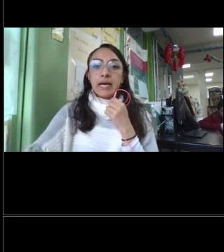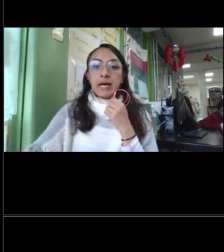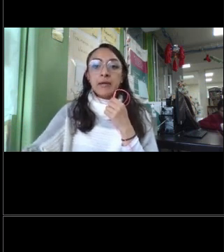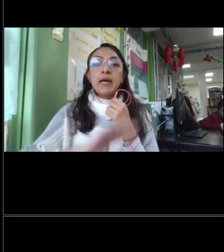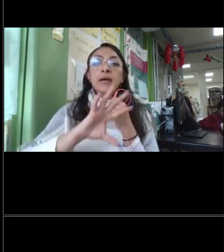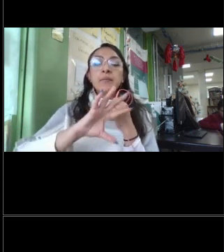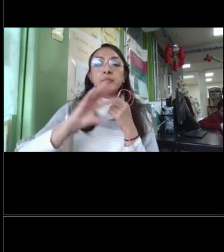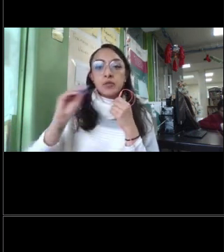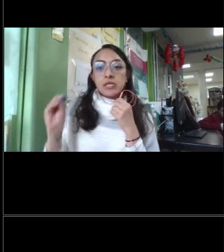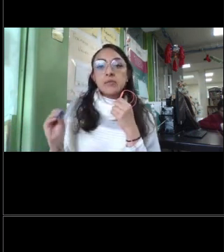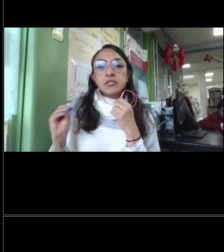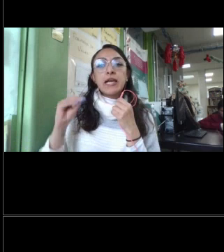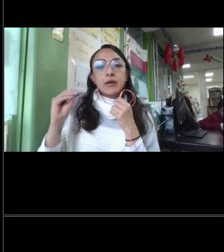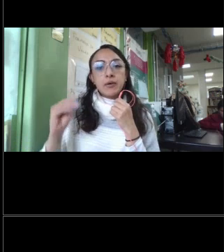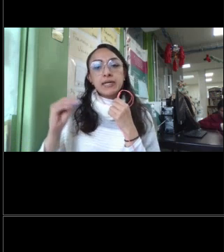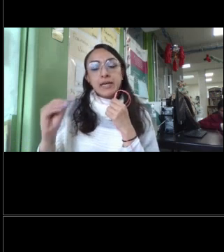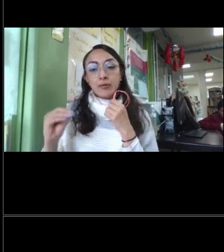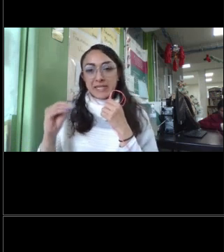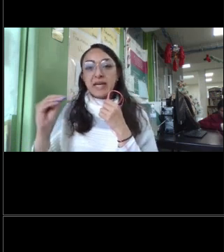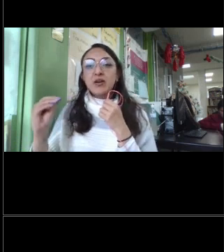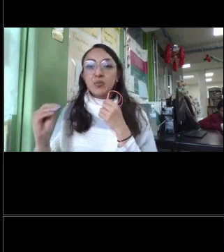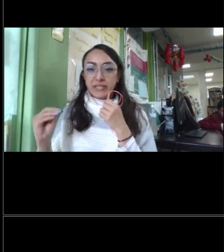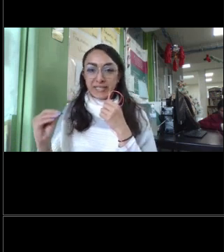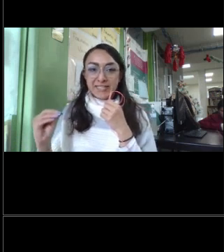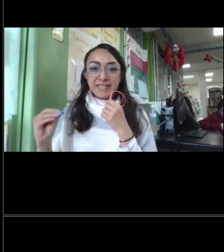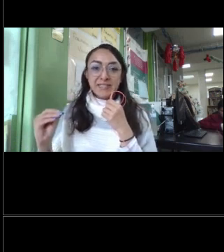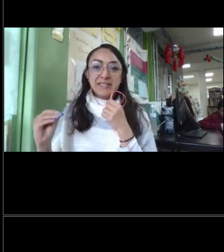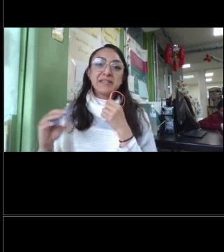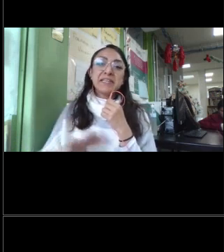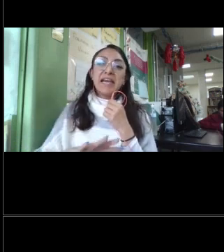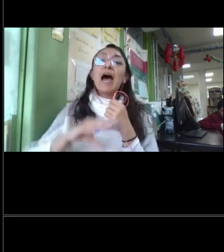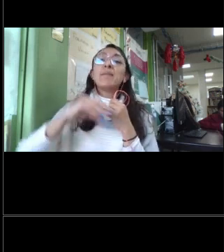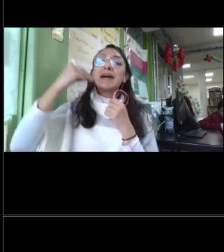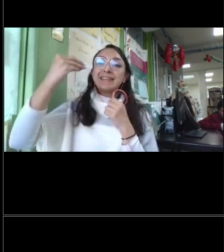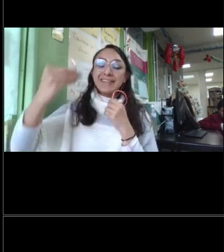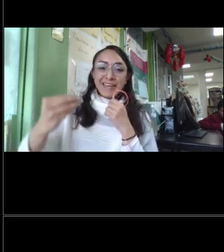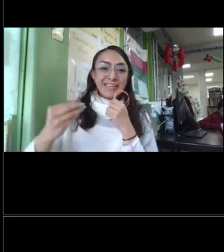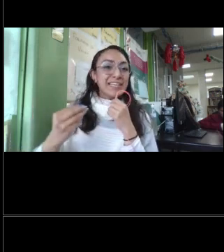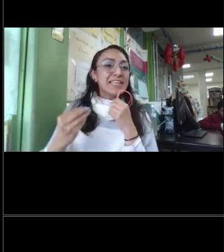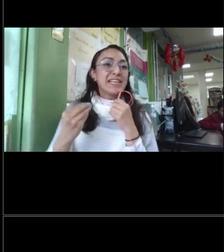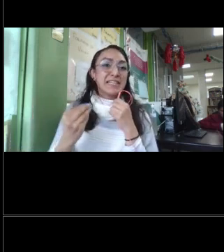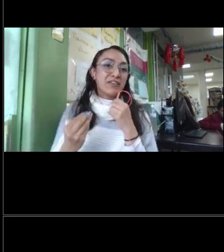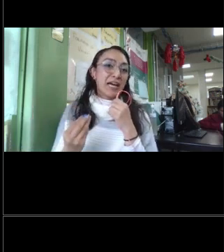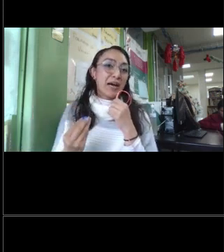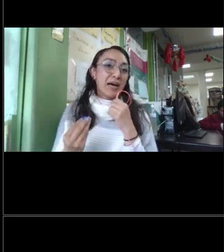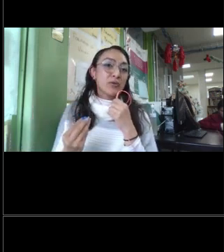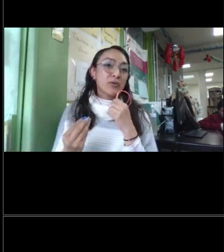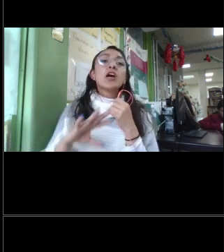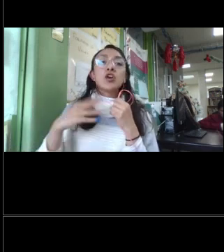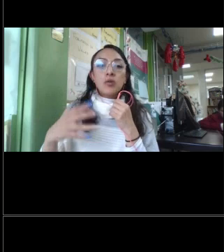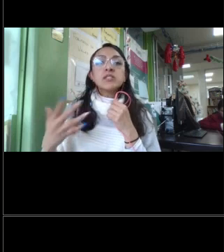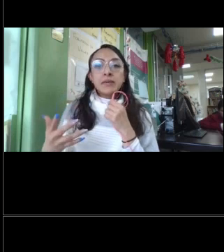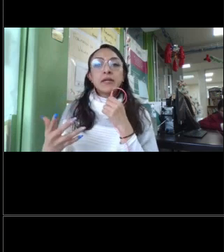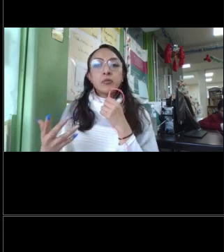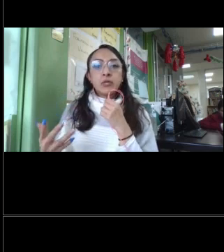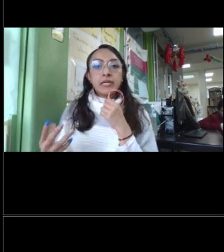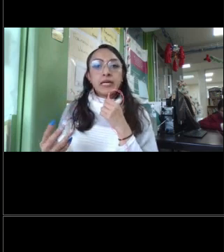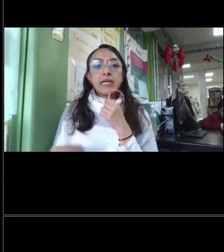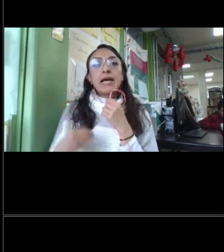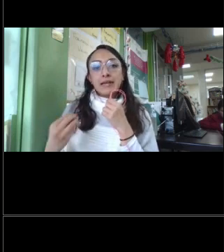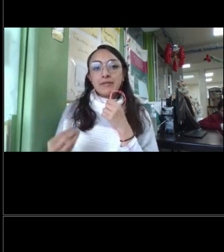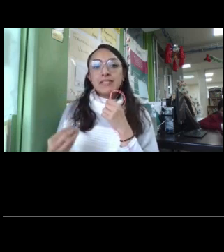Entonces acá nos decimos, el lenguaje es la capacidad de comunicarse y a partir de ahí identificamos cómo se van